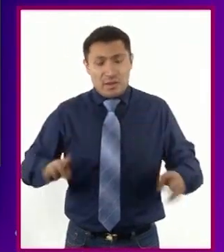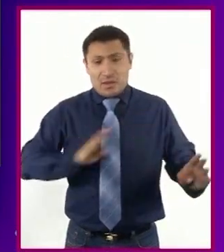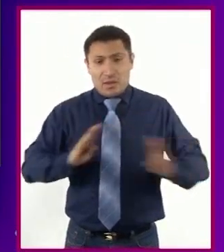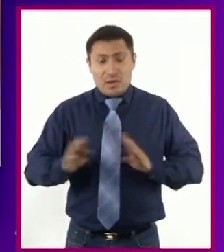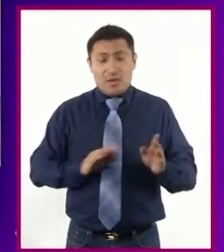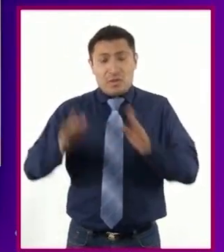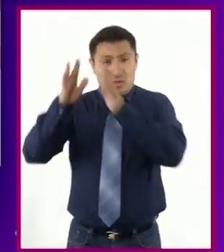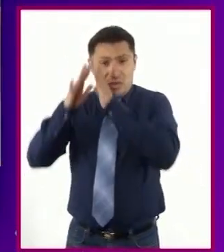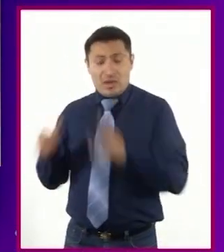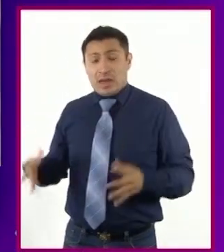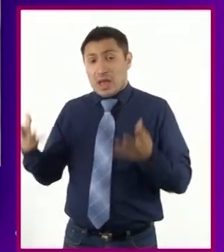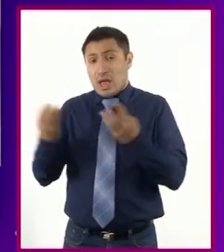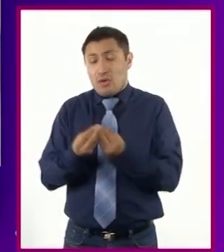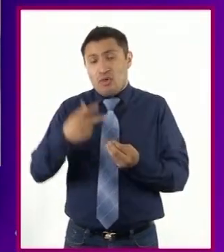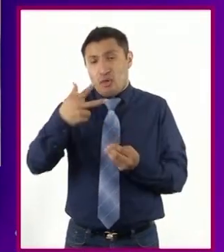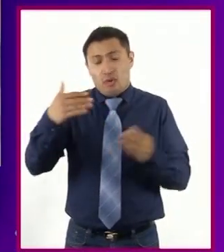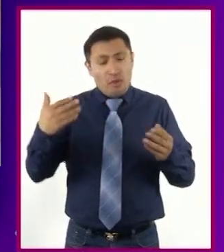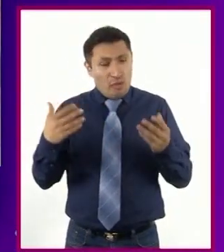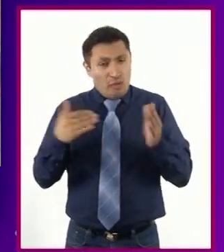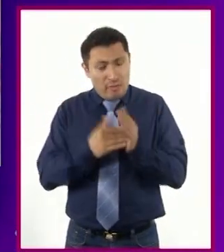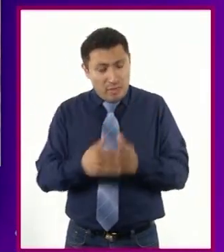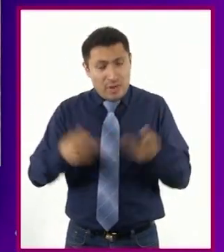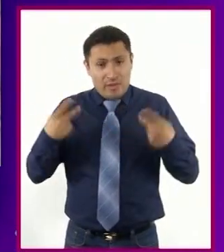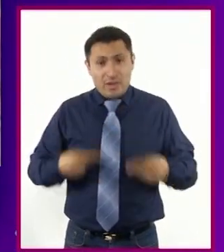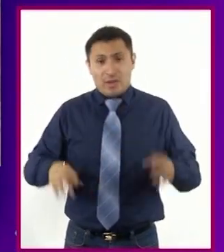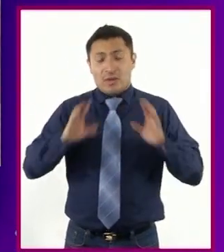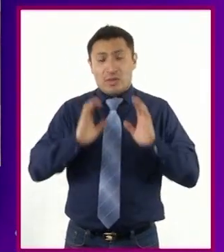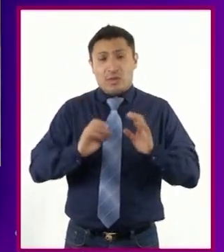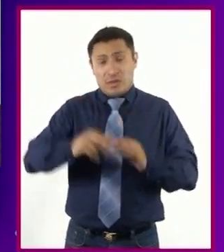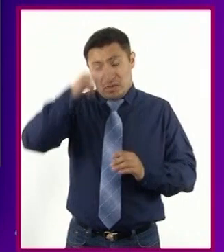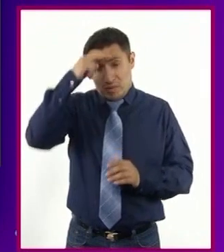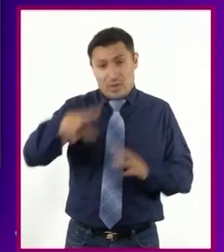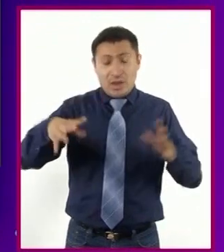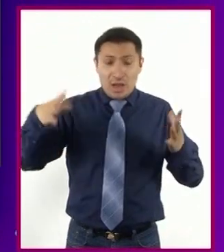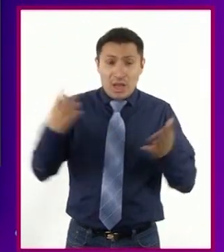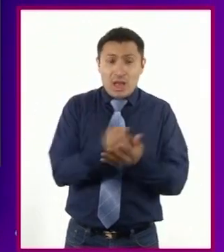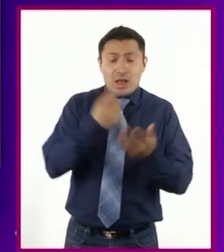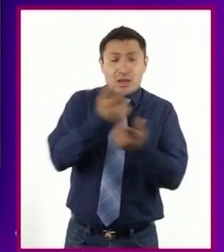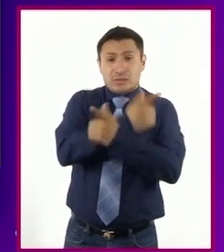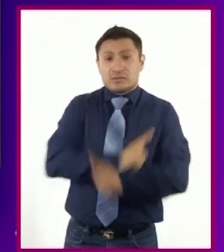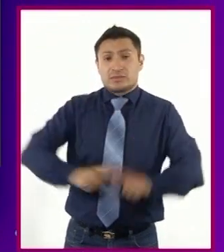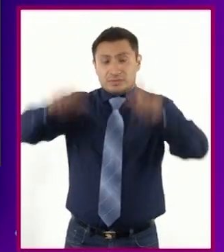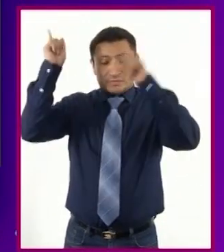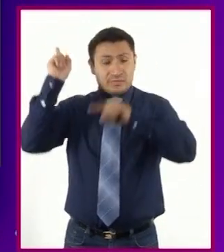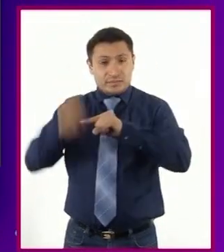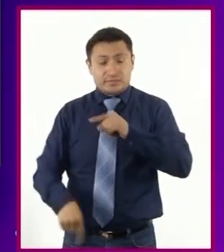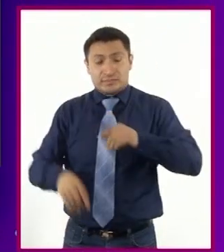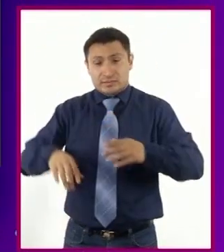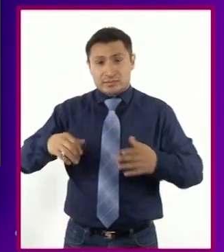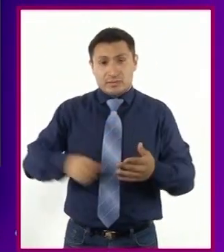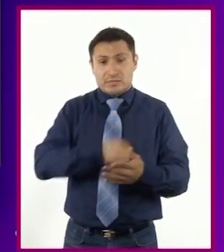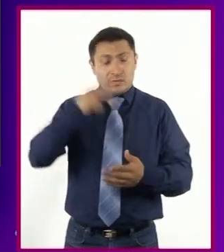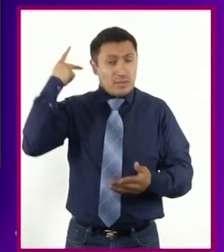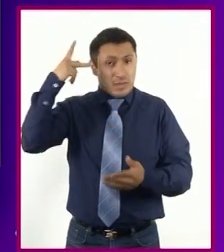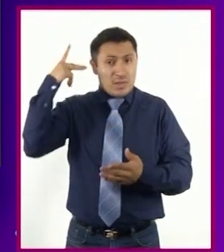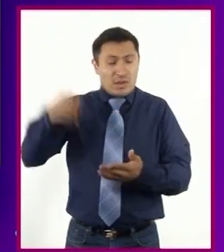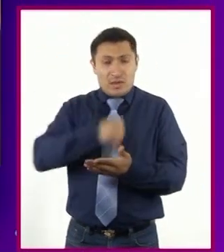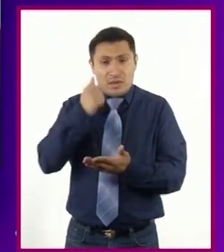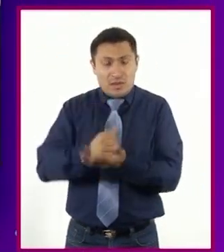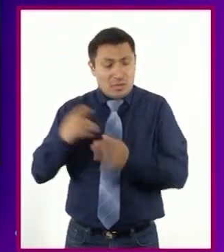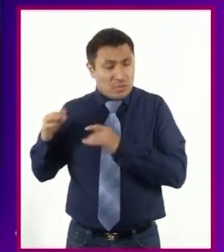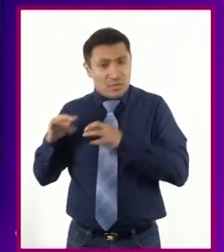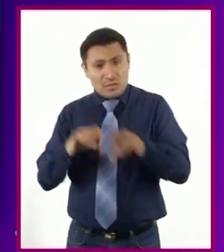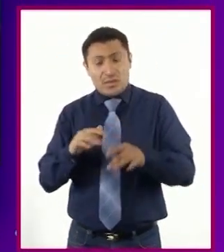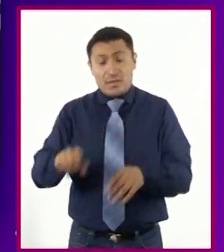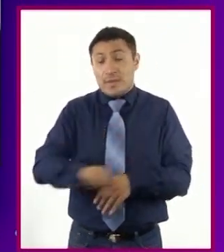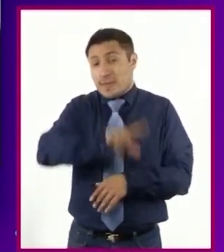franceses, junto con 8,000 combatientes conservadores mexicanos, derrotaron a los liberales y tomaron la ciudad de Puebla. Después